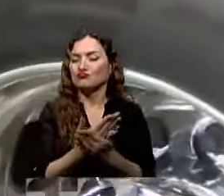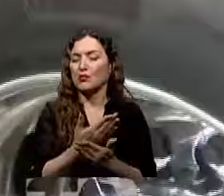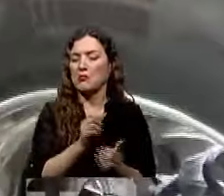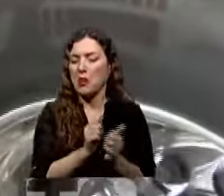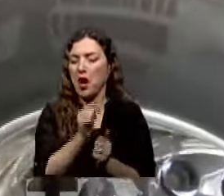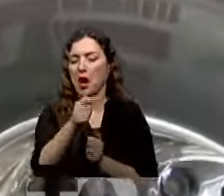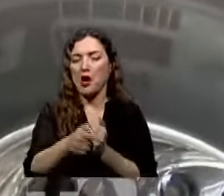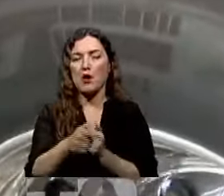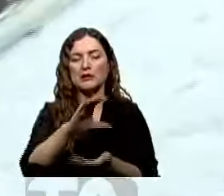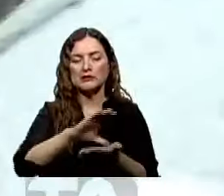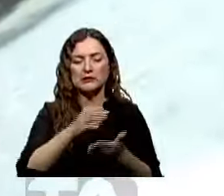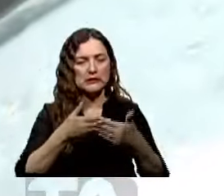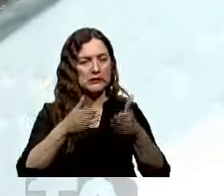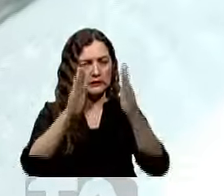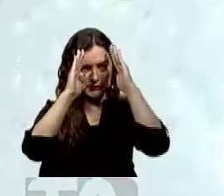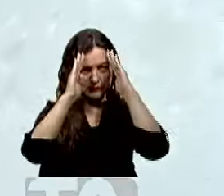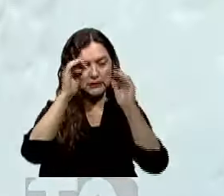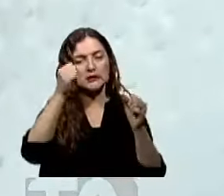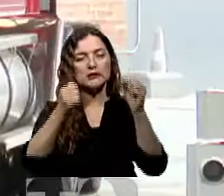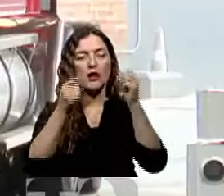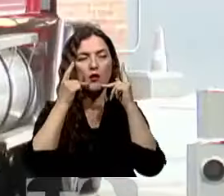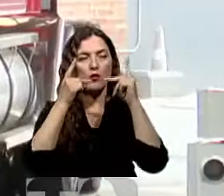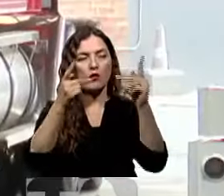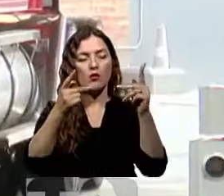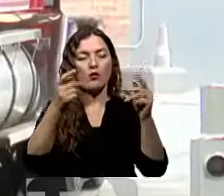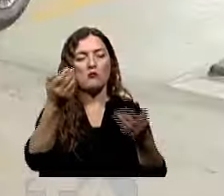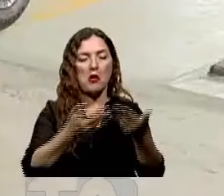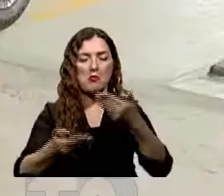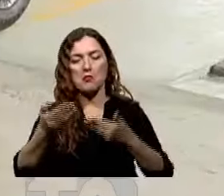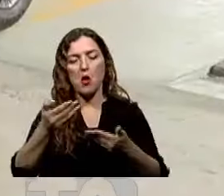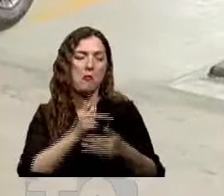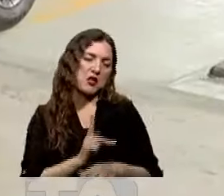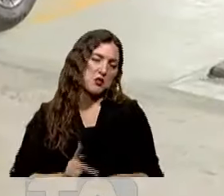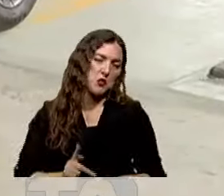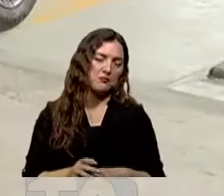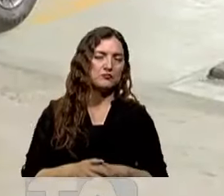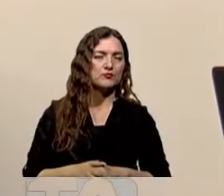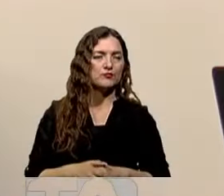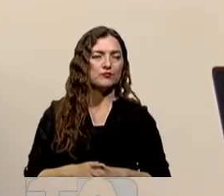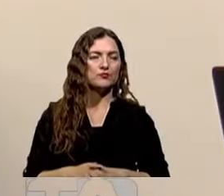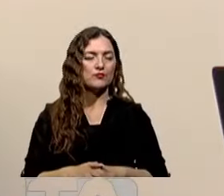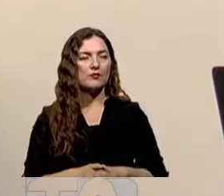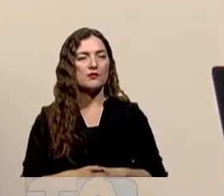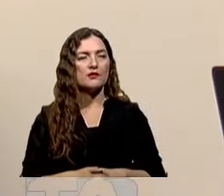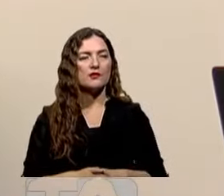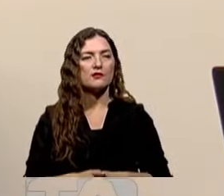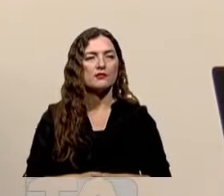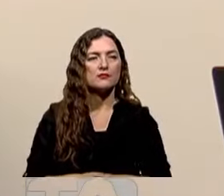el centro está habilitado para atender al transporte público, comercial y particular de Pichincha. Actualmente